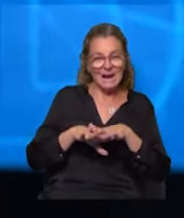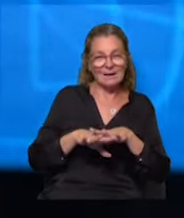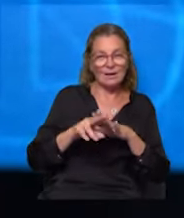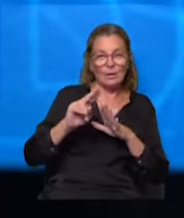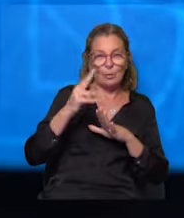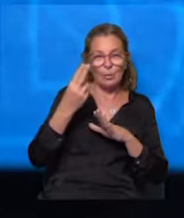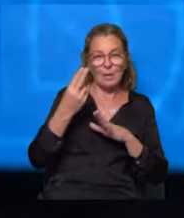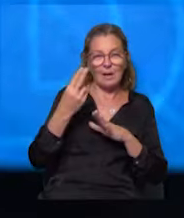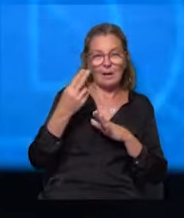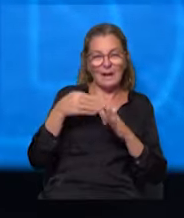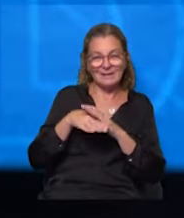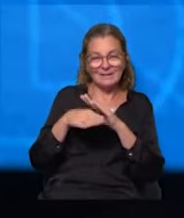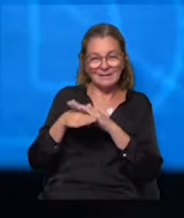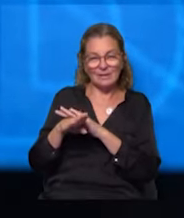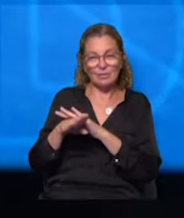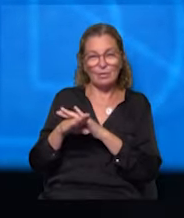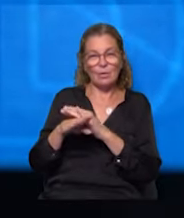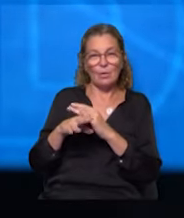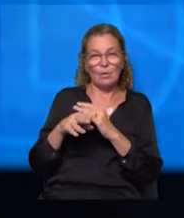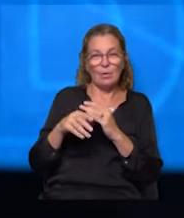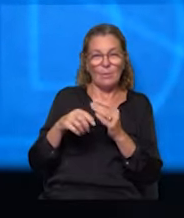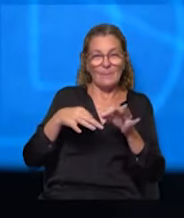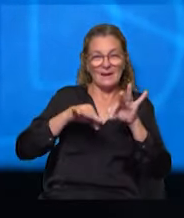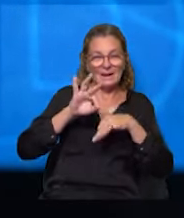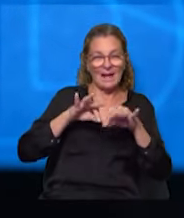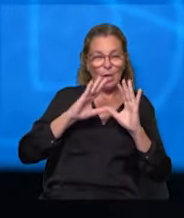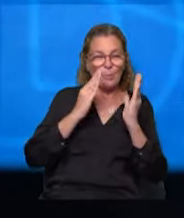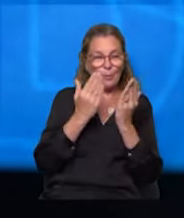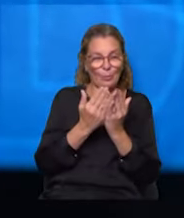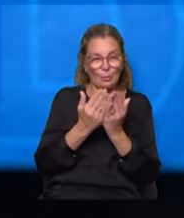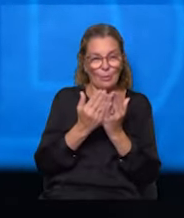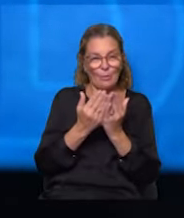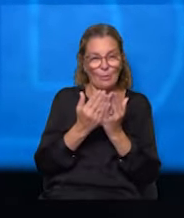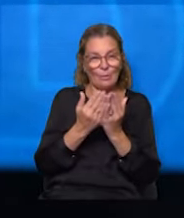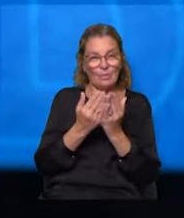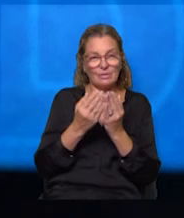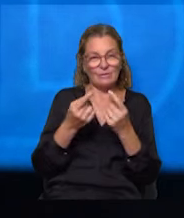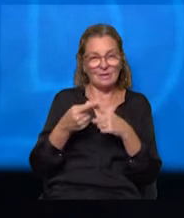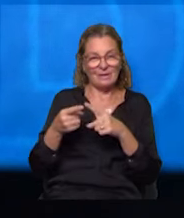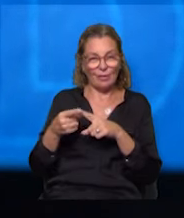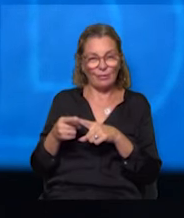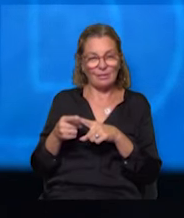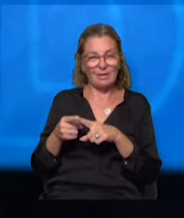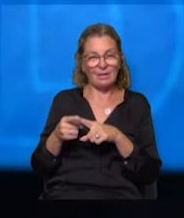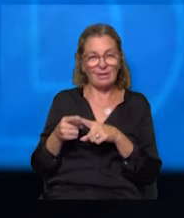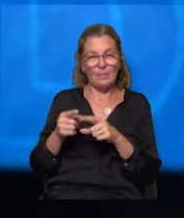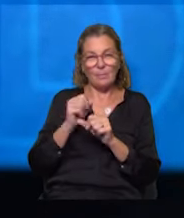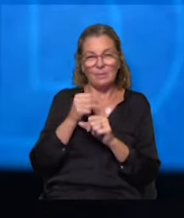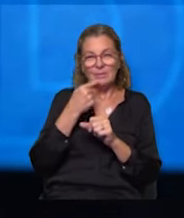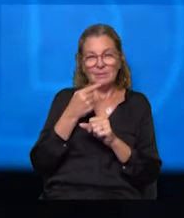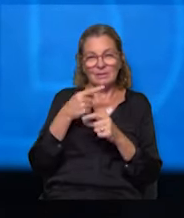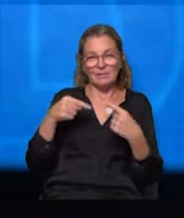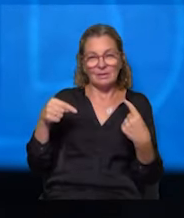Uruguay de acceso de los productos uruguayos al mercado mundial eh en fin este podemos recorrer